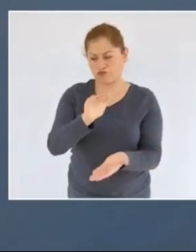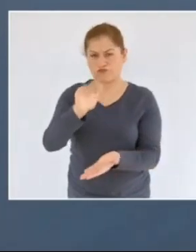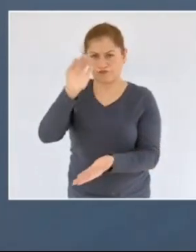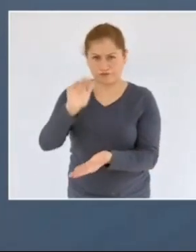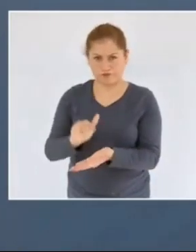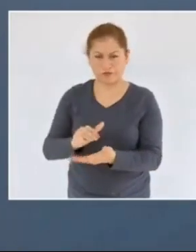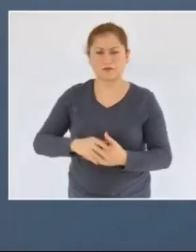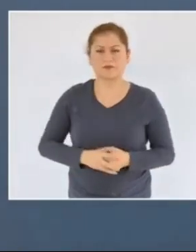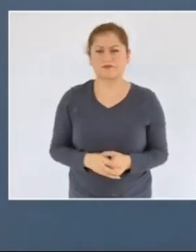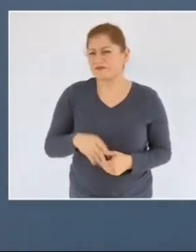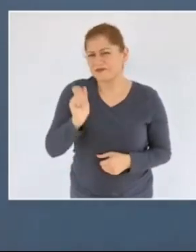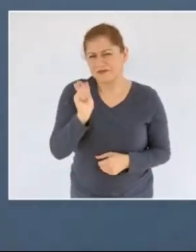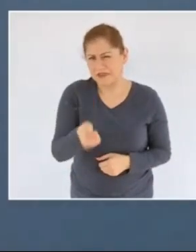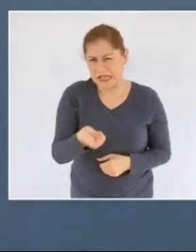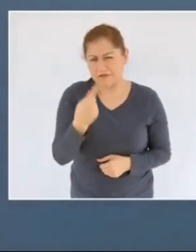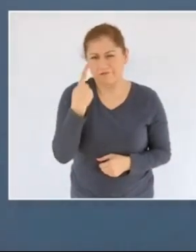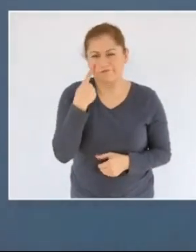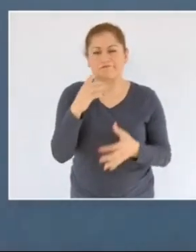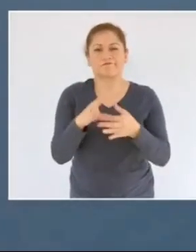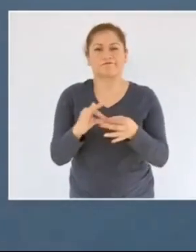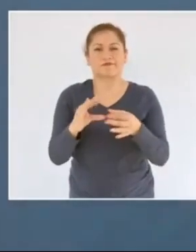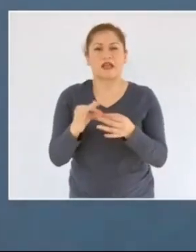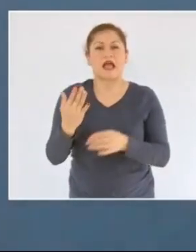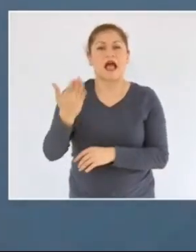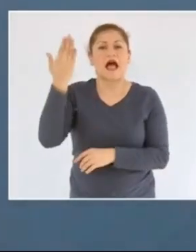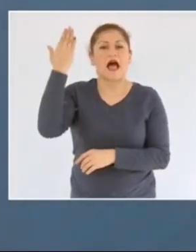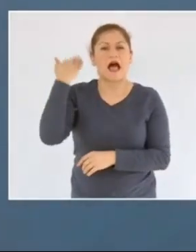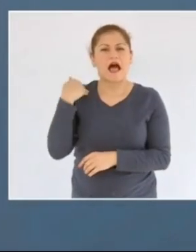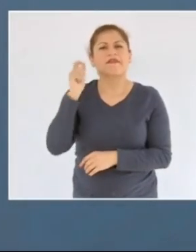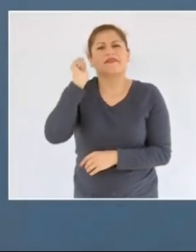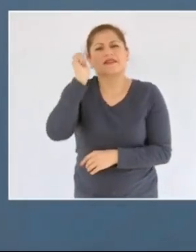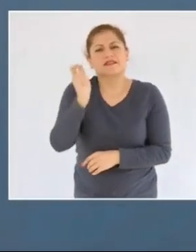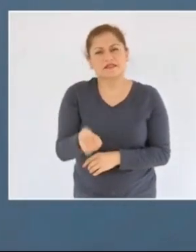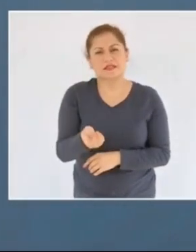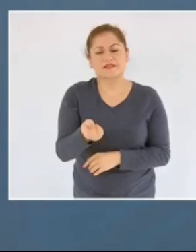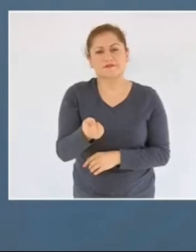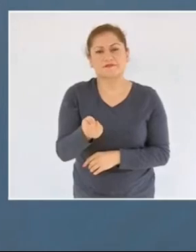significa que en ese periodo se extrajeron